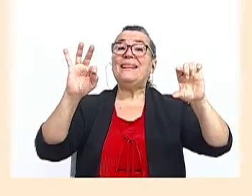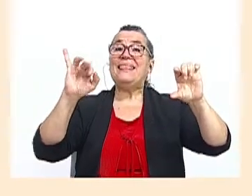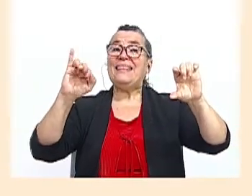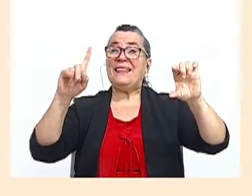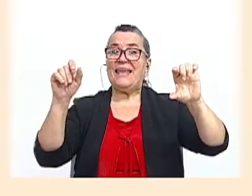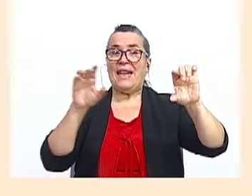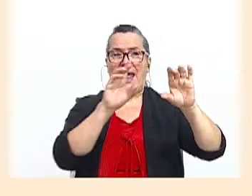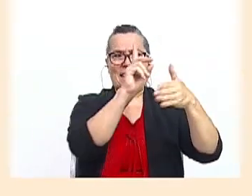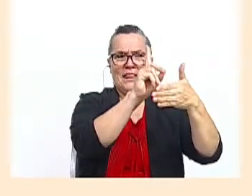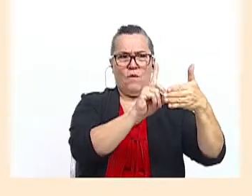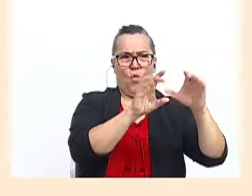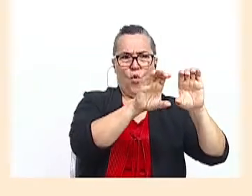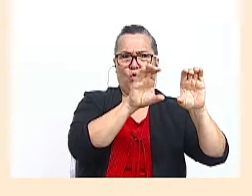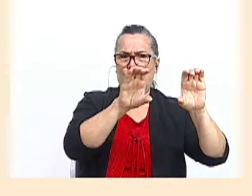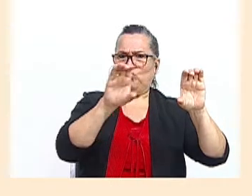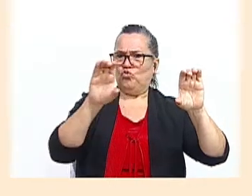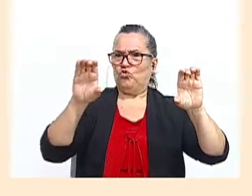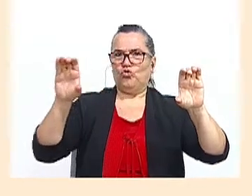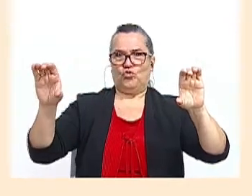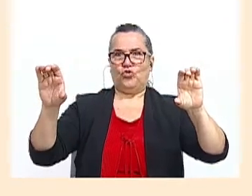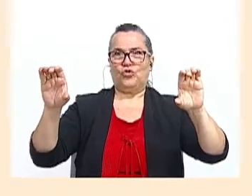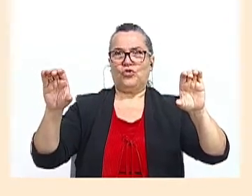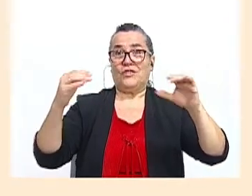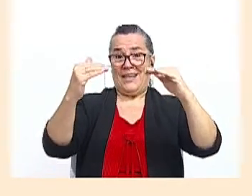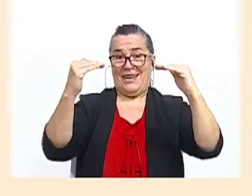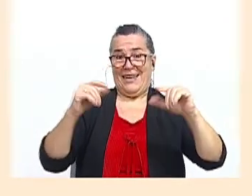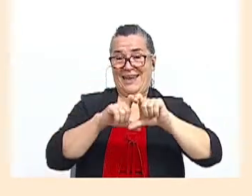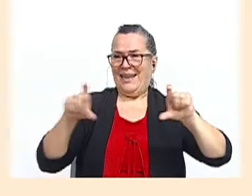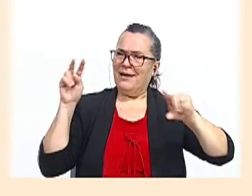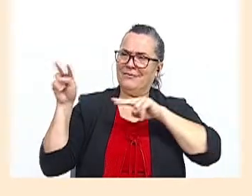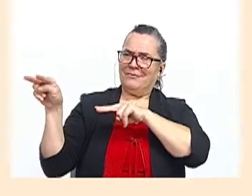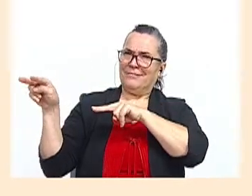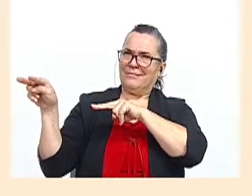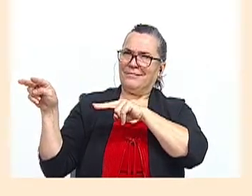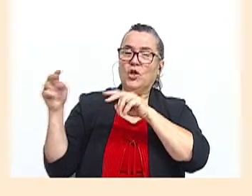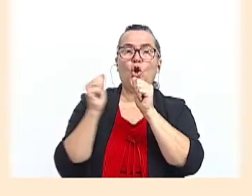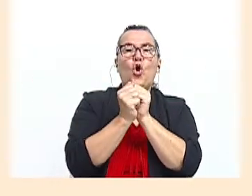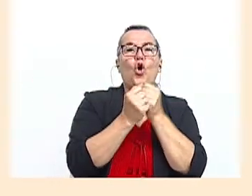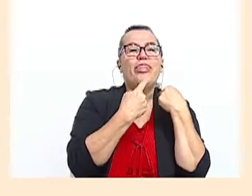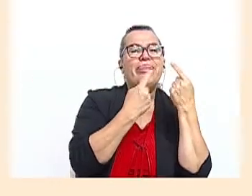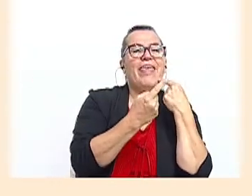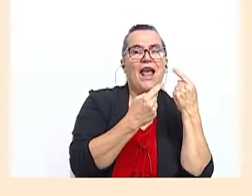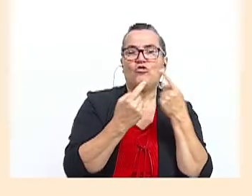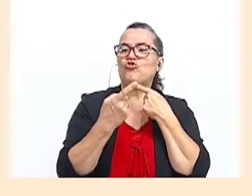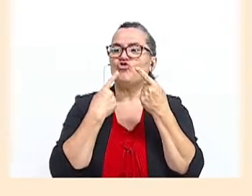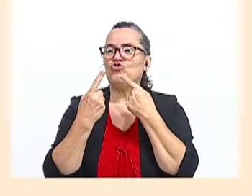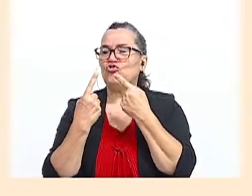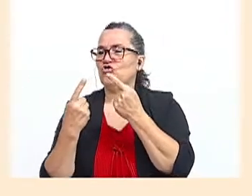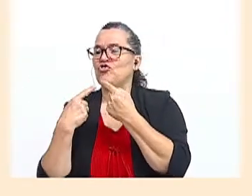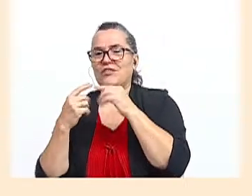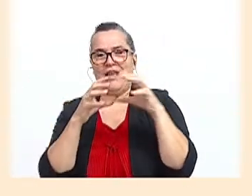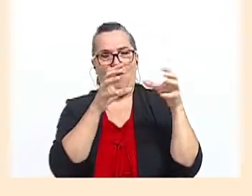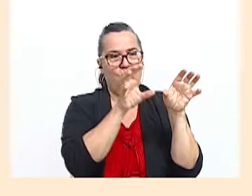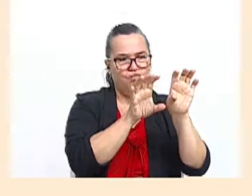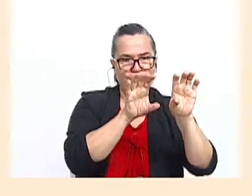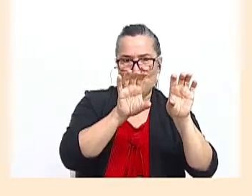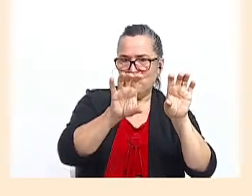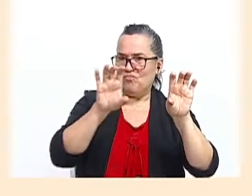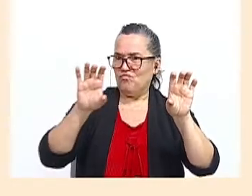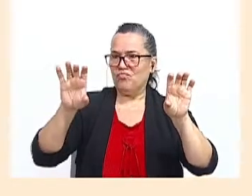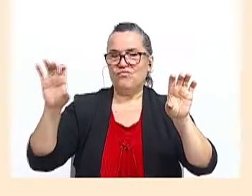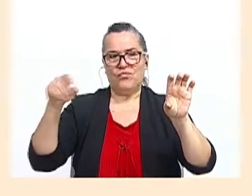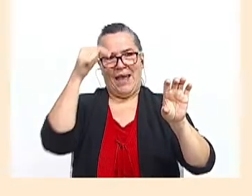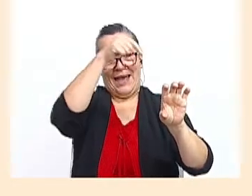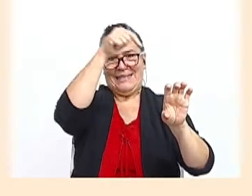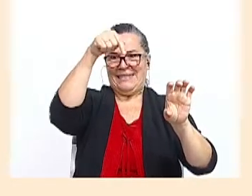dibujos como los que observamos en la viñeta inferior, acompañada de diálogos que están en esas burbujitas que observamos en la